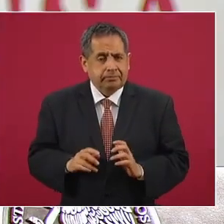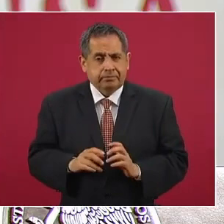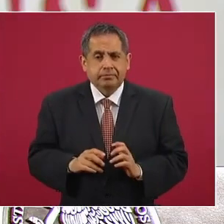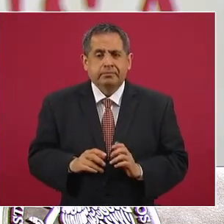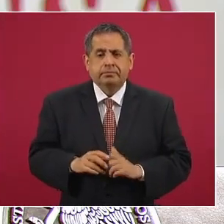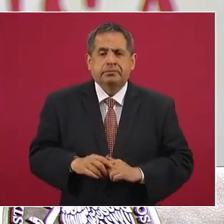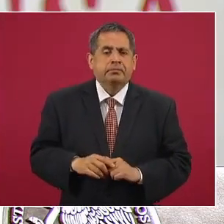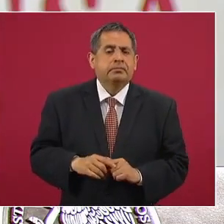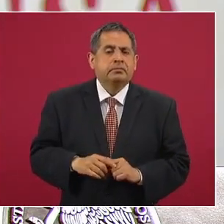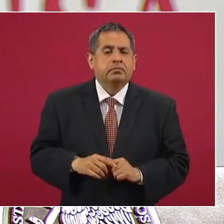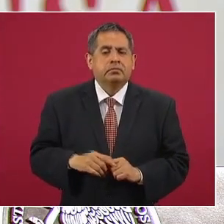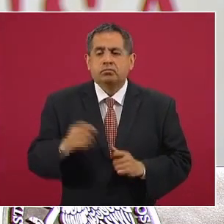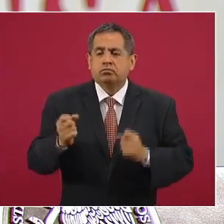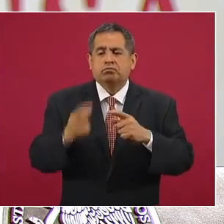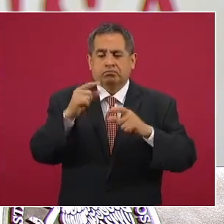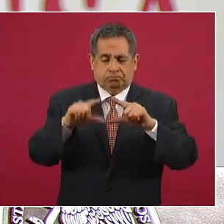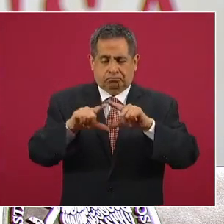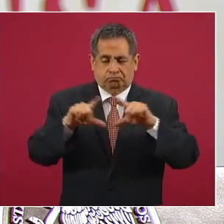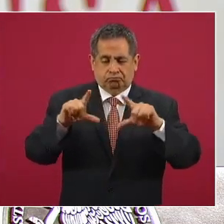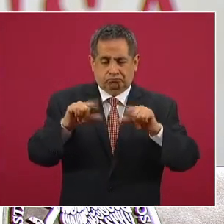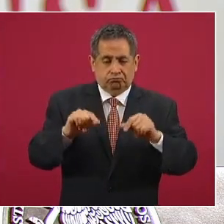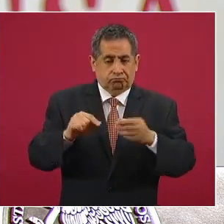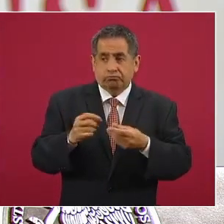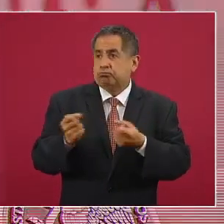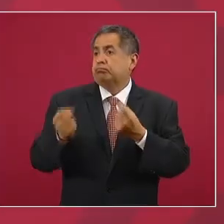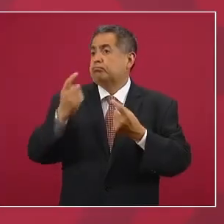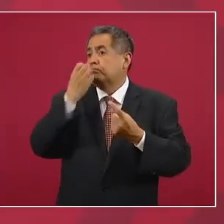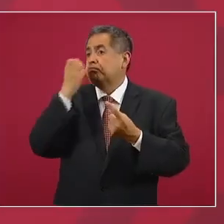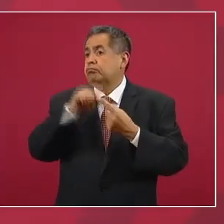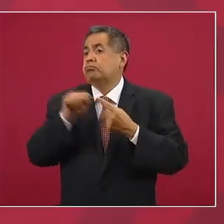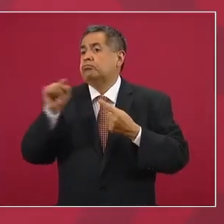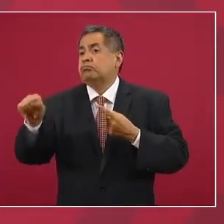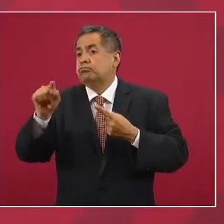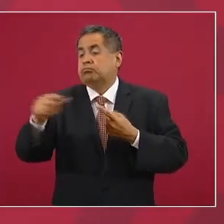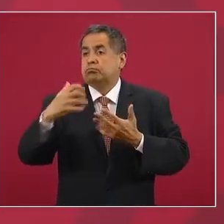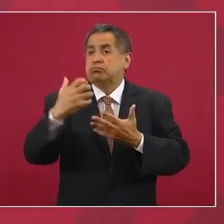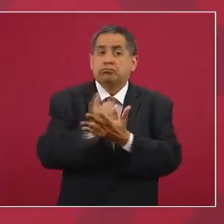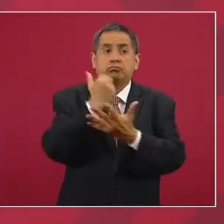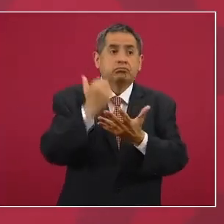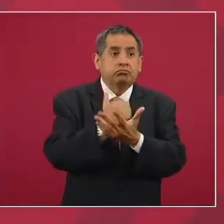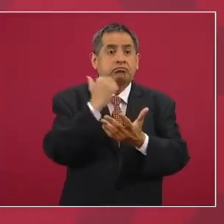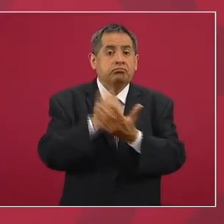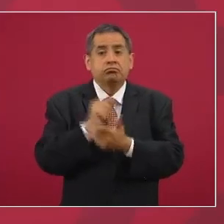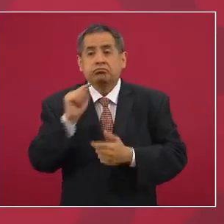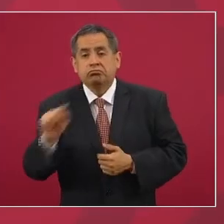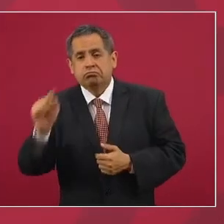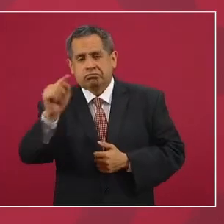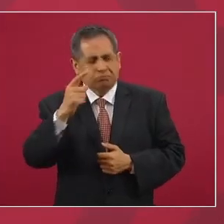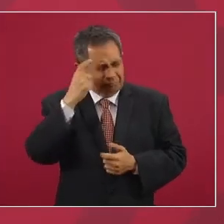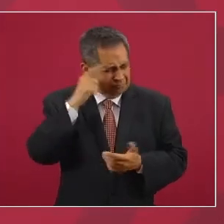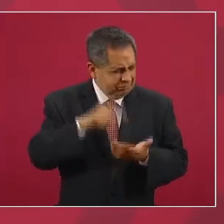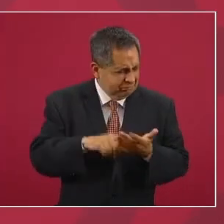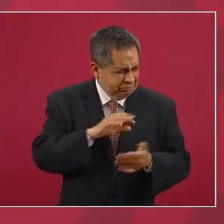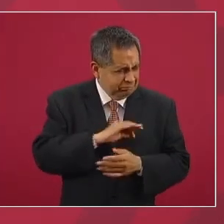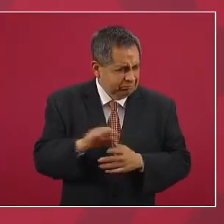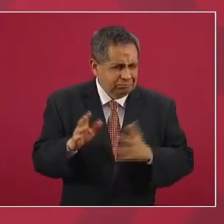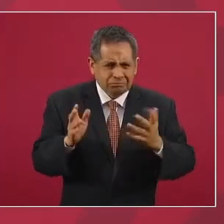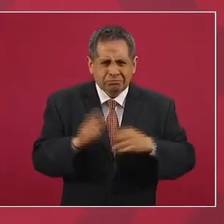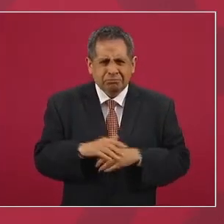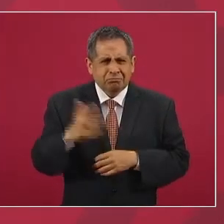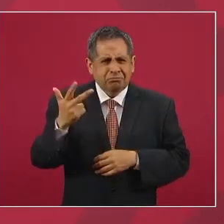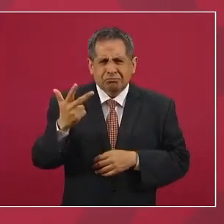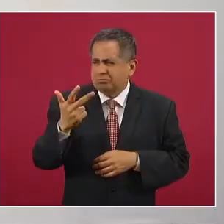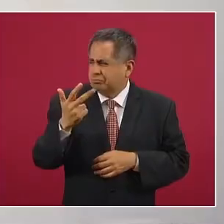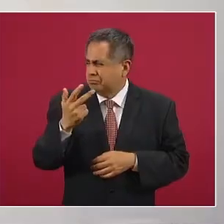y algunos cachitos de esas escuelas salieron con premio. Creo que fueron